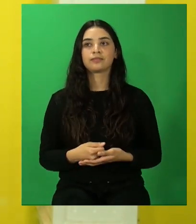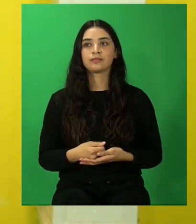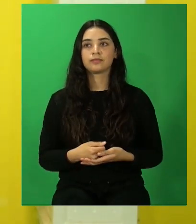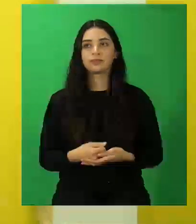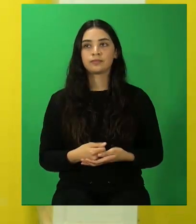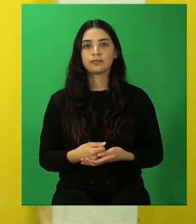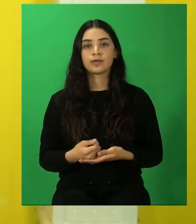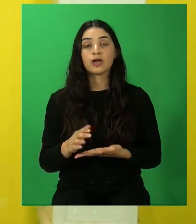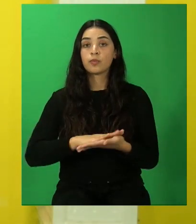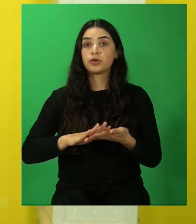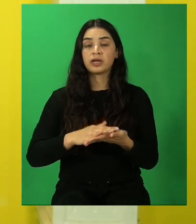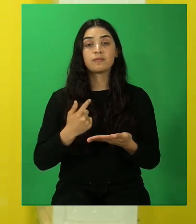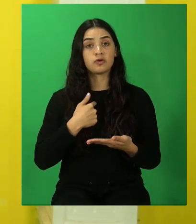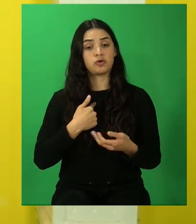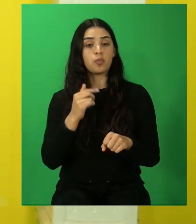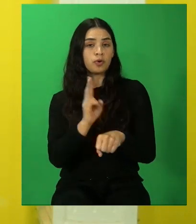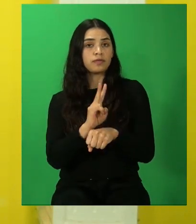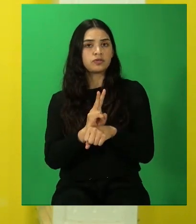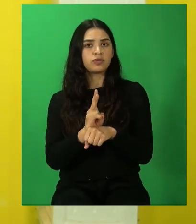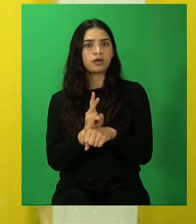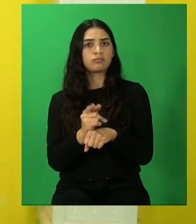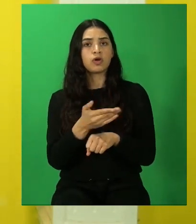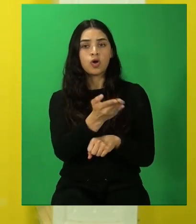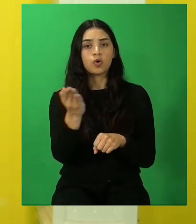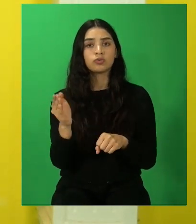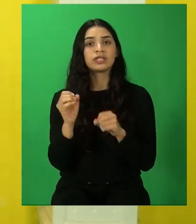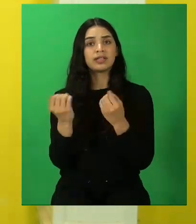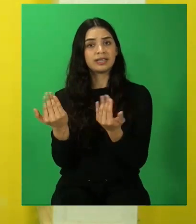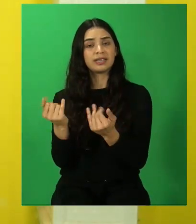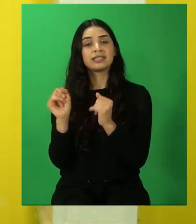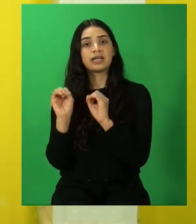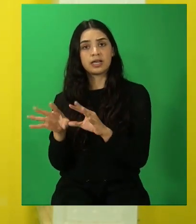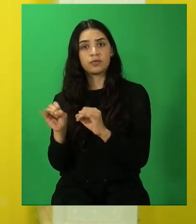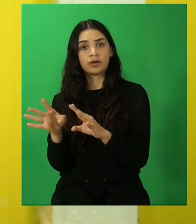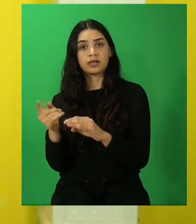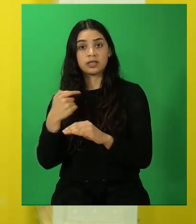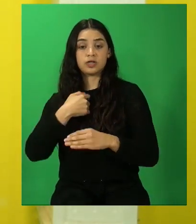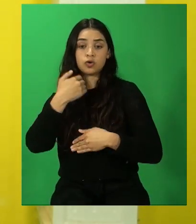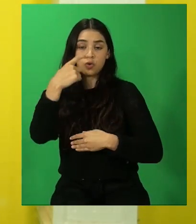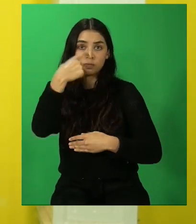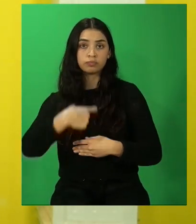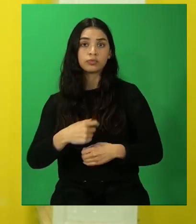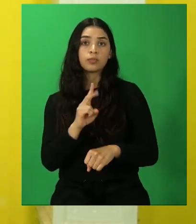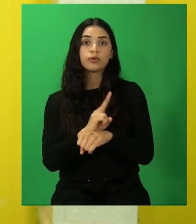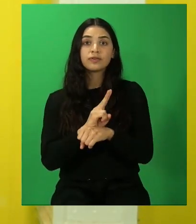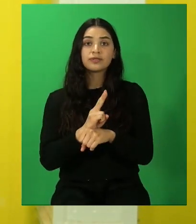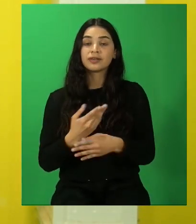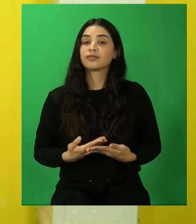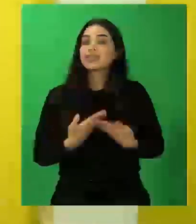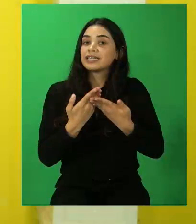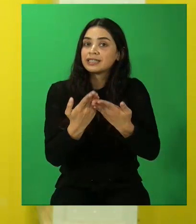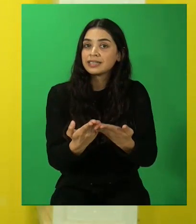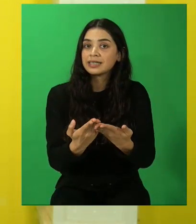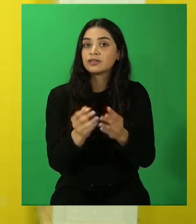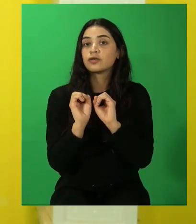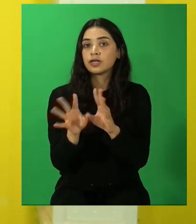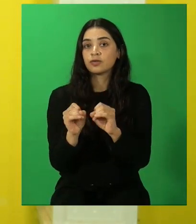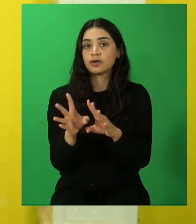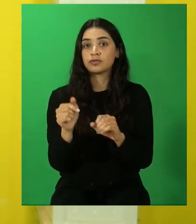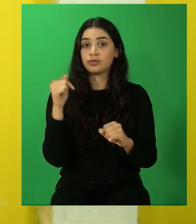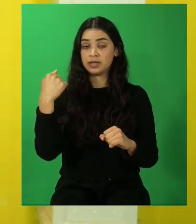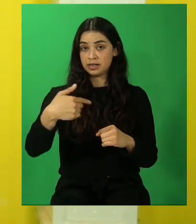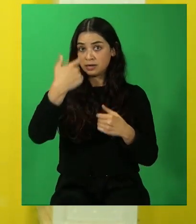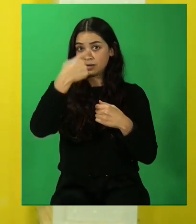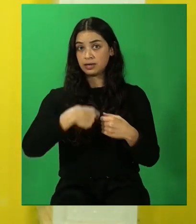necesidad de educarte. Por lo tanto, lo que yo te estoy entregando es educación y eso es un servicio, es considerado un servicio.